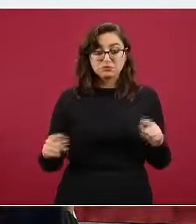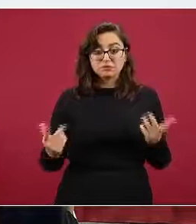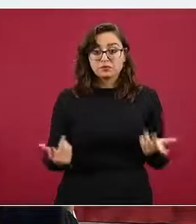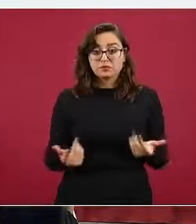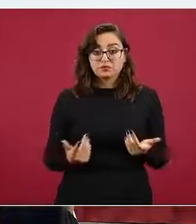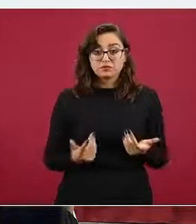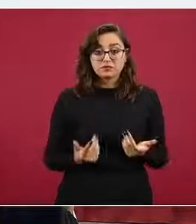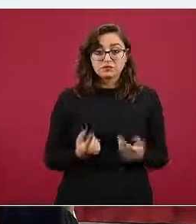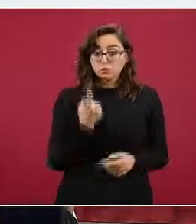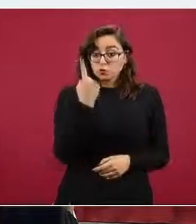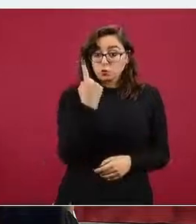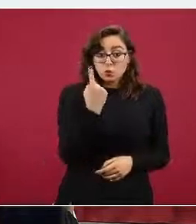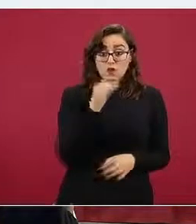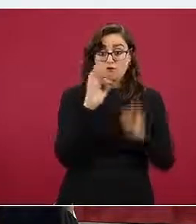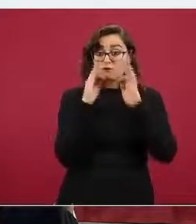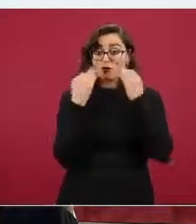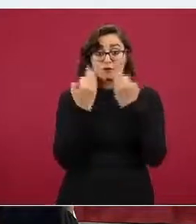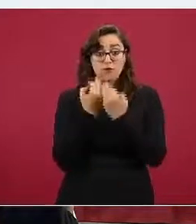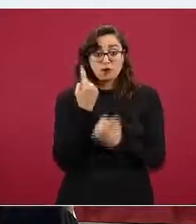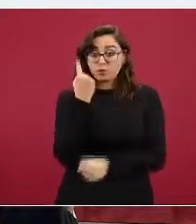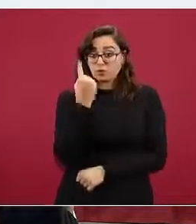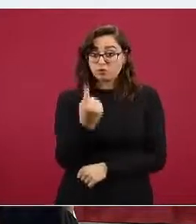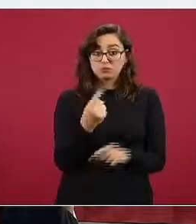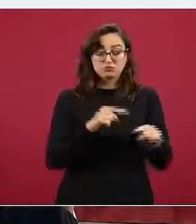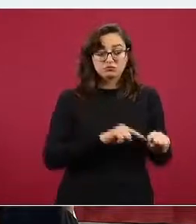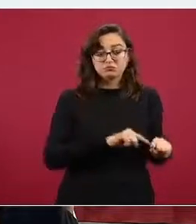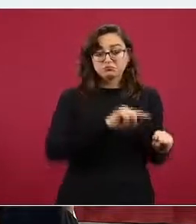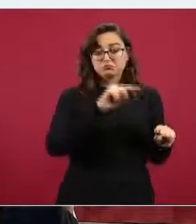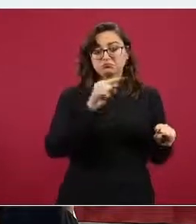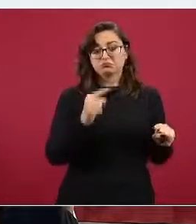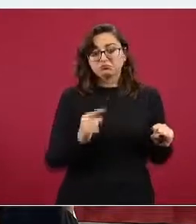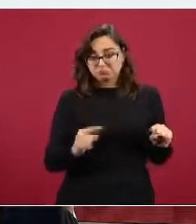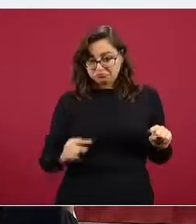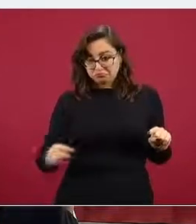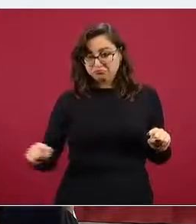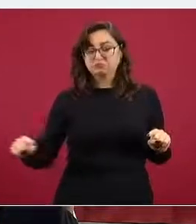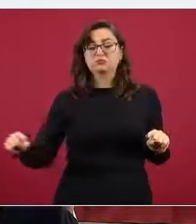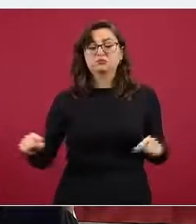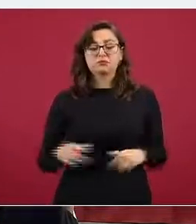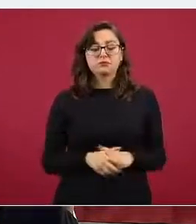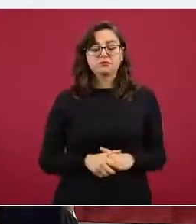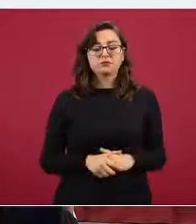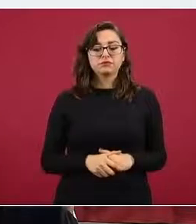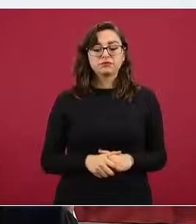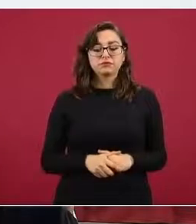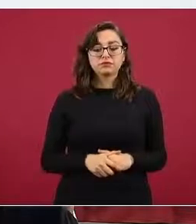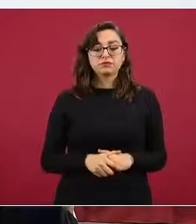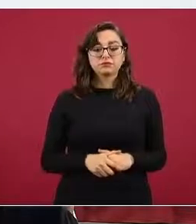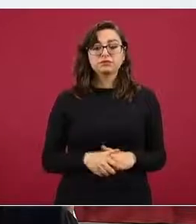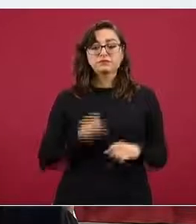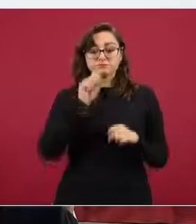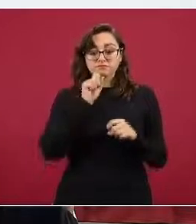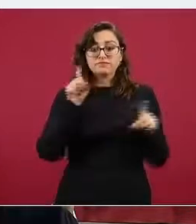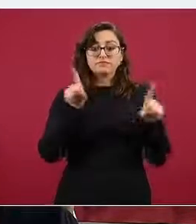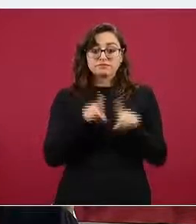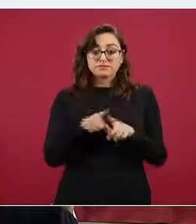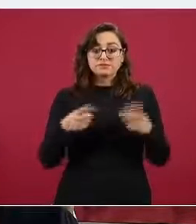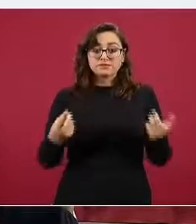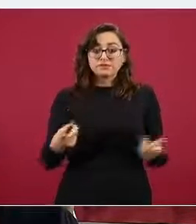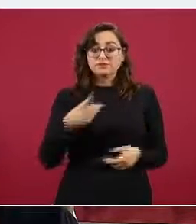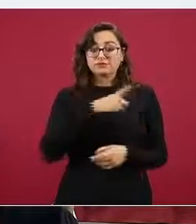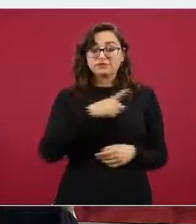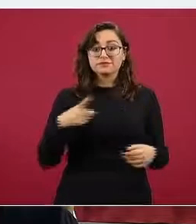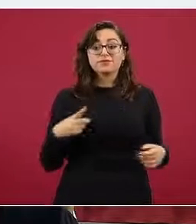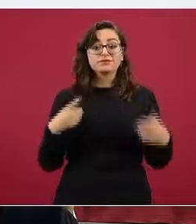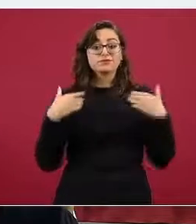técnicamente eso se llama unimodal, y luego mínima actividad. Y cuando menciono esto, también consideremos